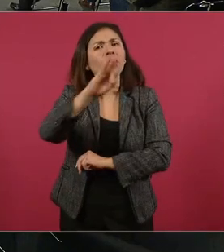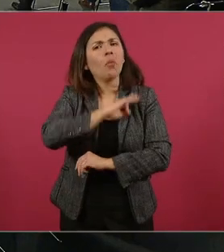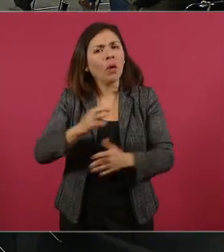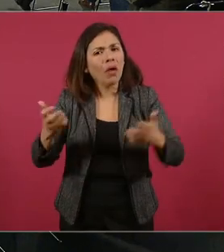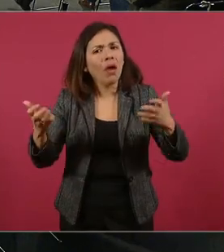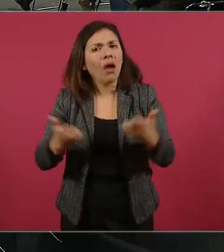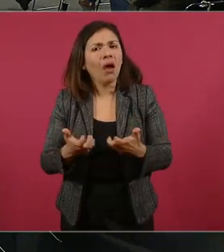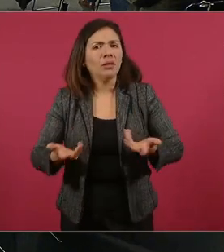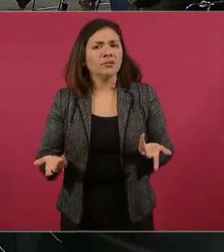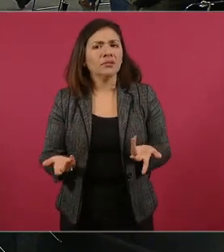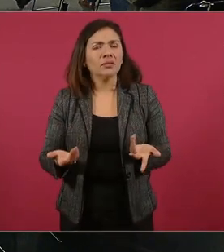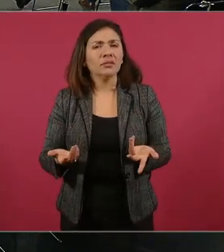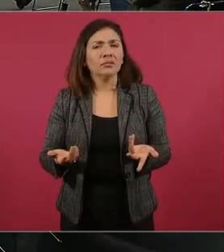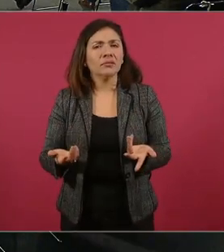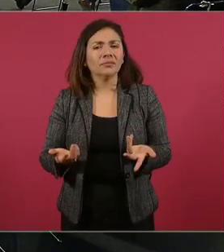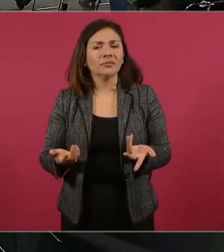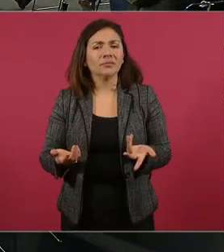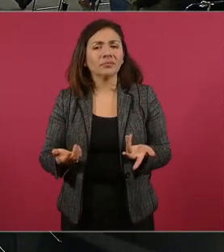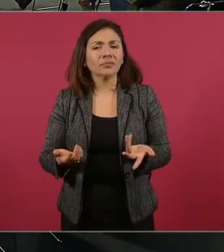porque ya